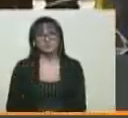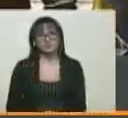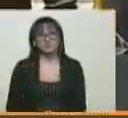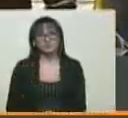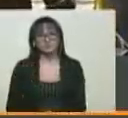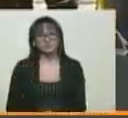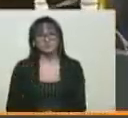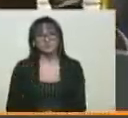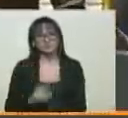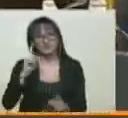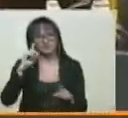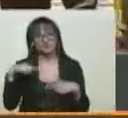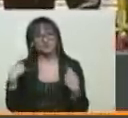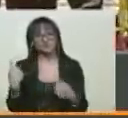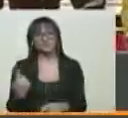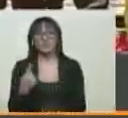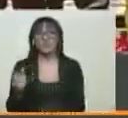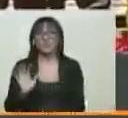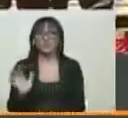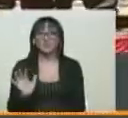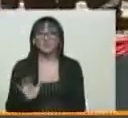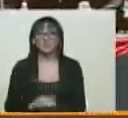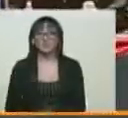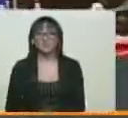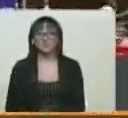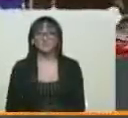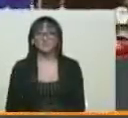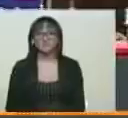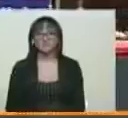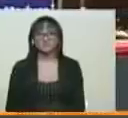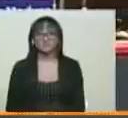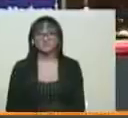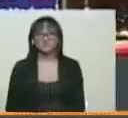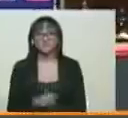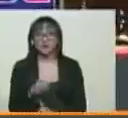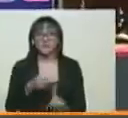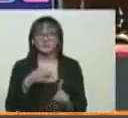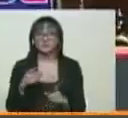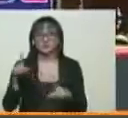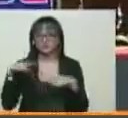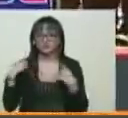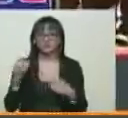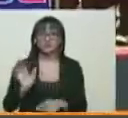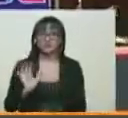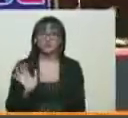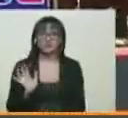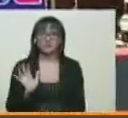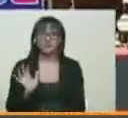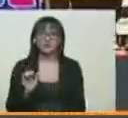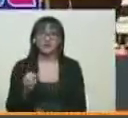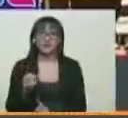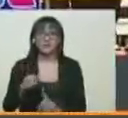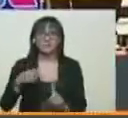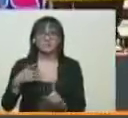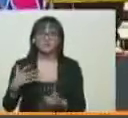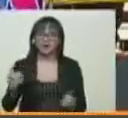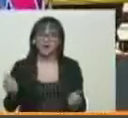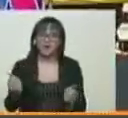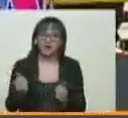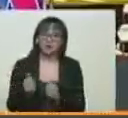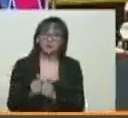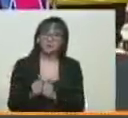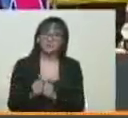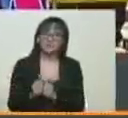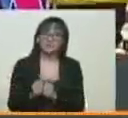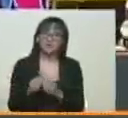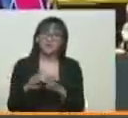No me dejen solo, Amazonas. Y Amazonas no me dejó solo. Amazonas me ha acompañado